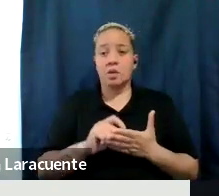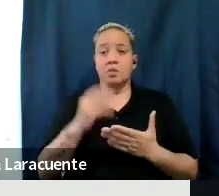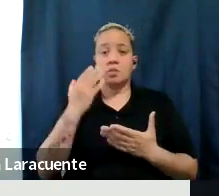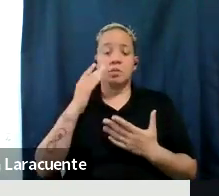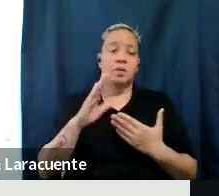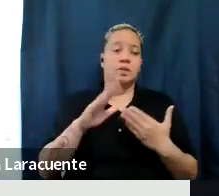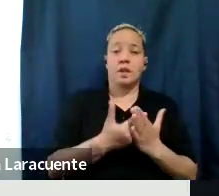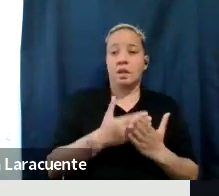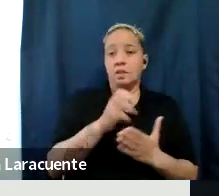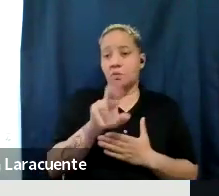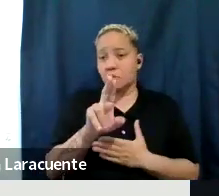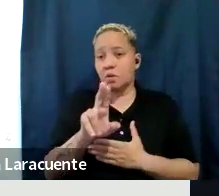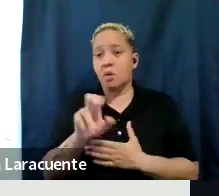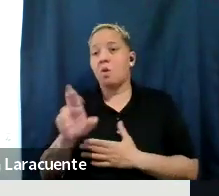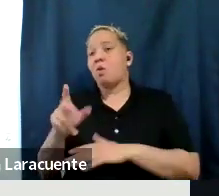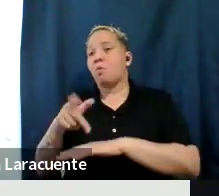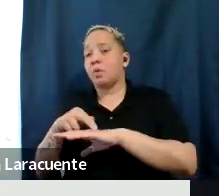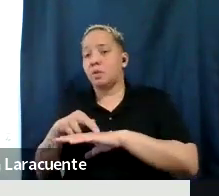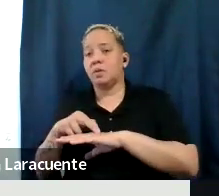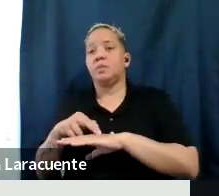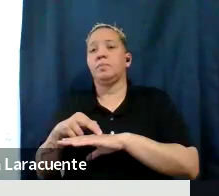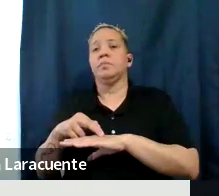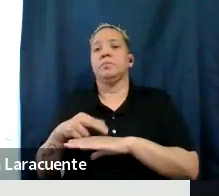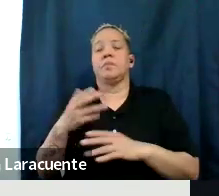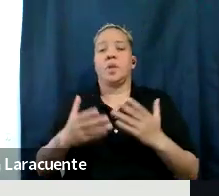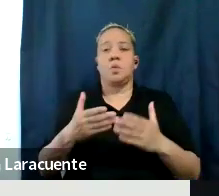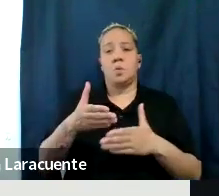Estados Unidos, no sabemos si en Puerto Rico, tal vez entre